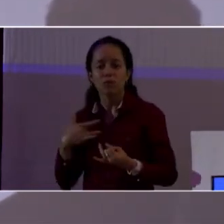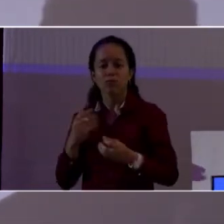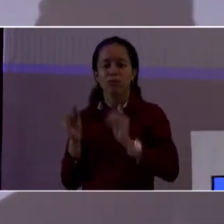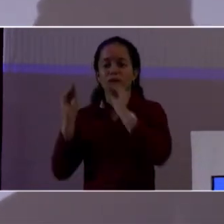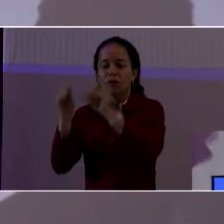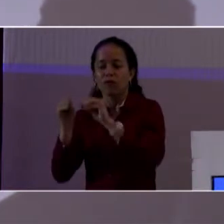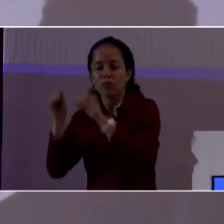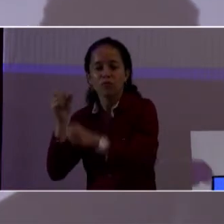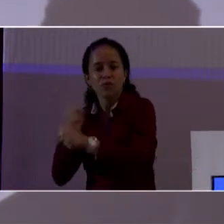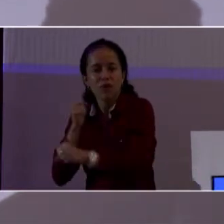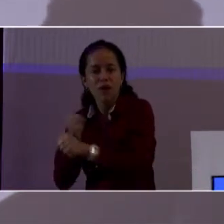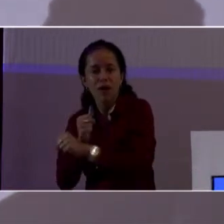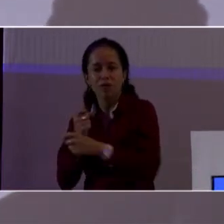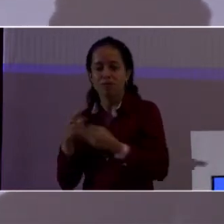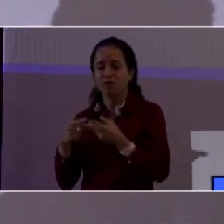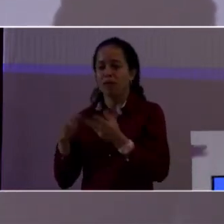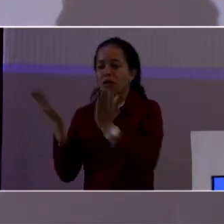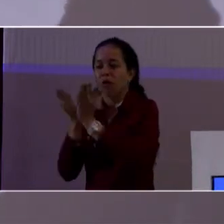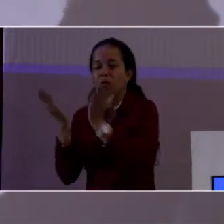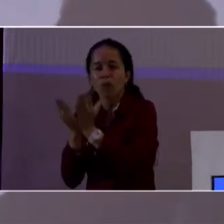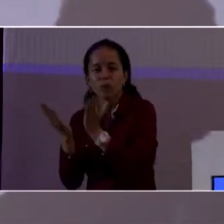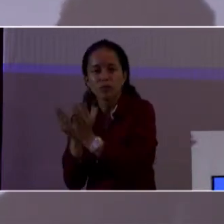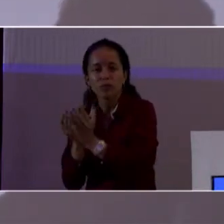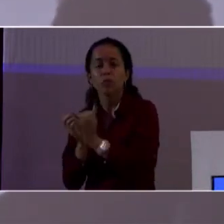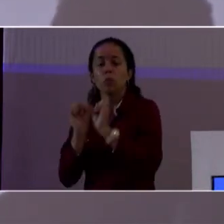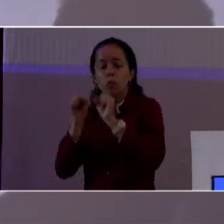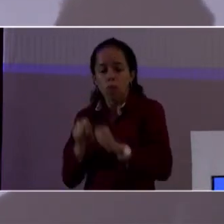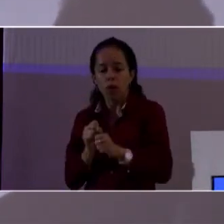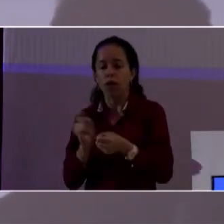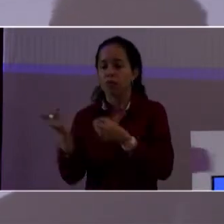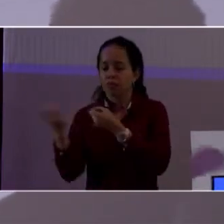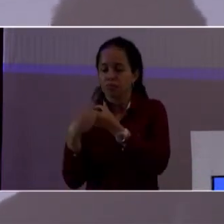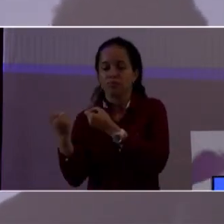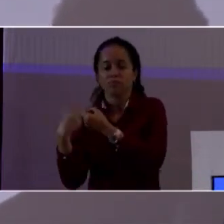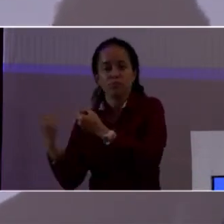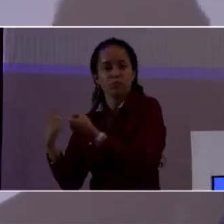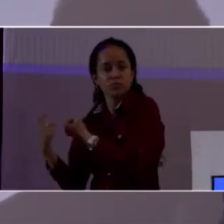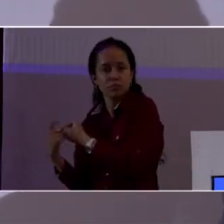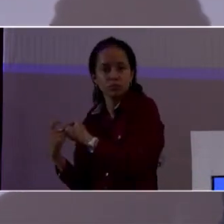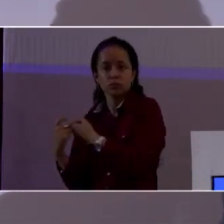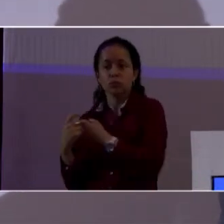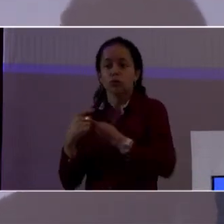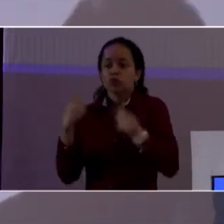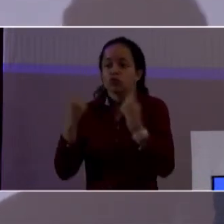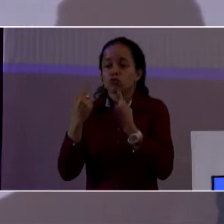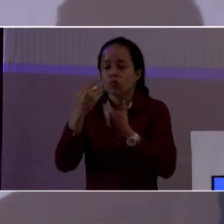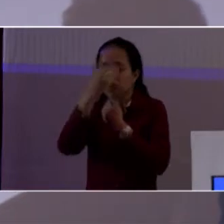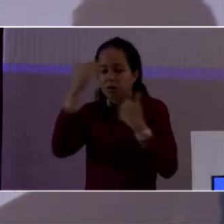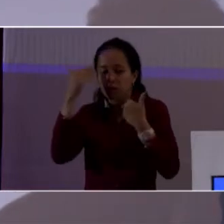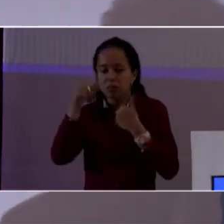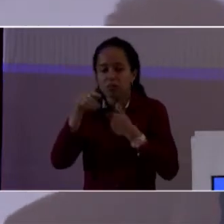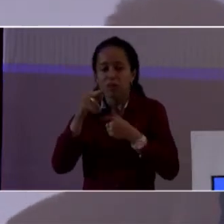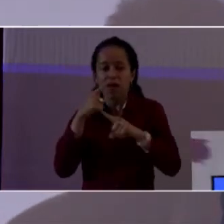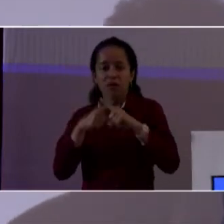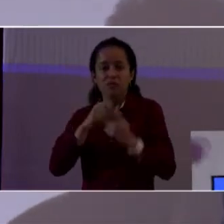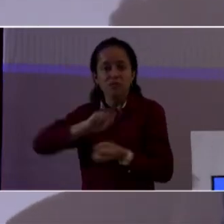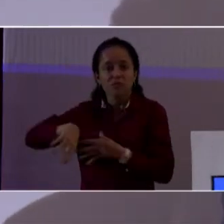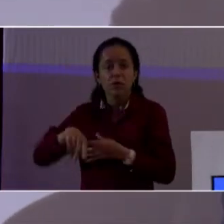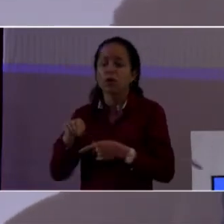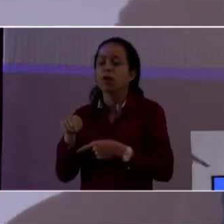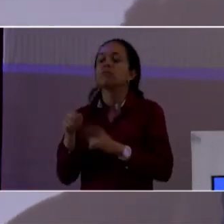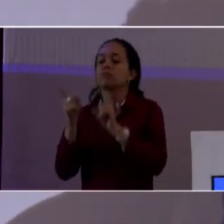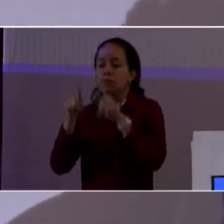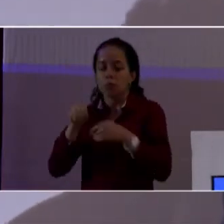trabajo, en temas educativos. Que la oferta le llegue no solo al excombatiente, sino también a las